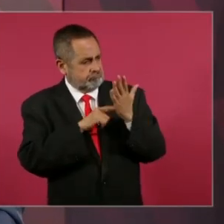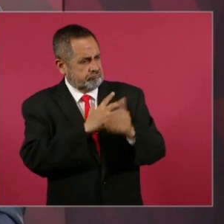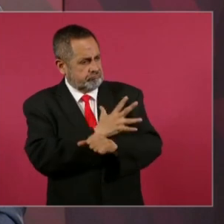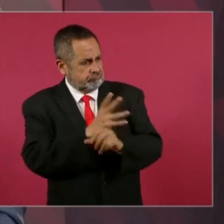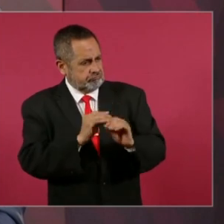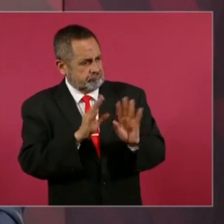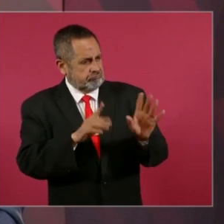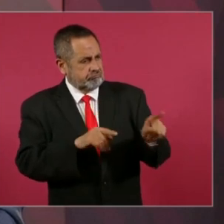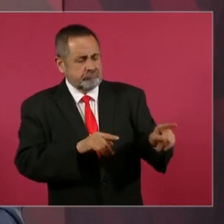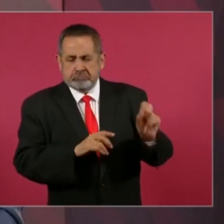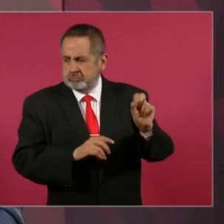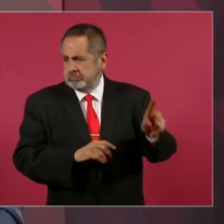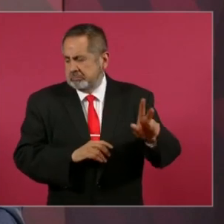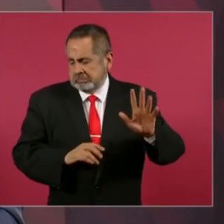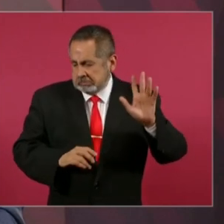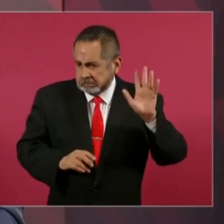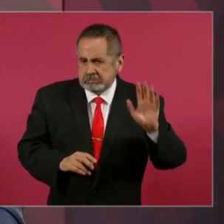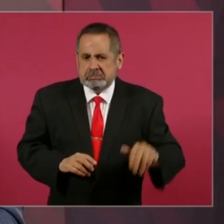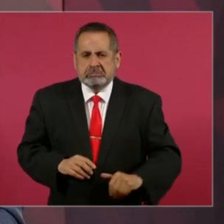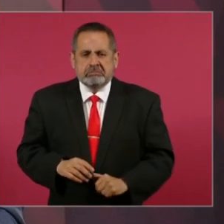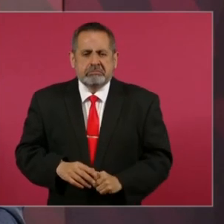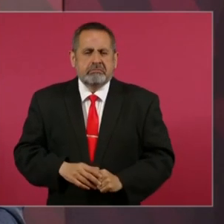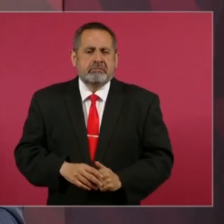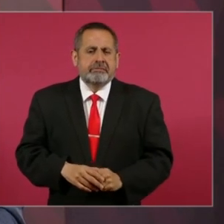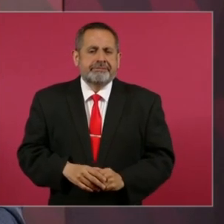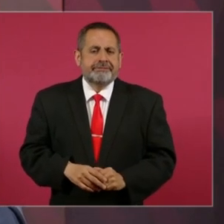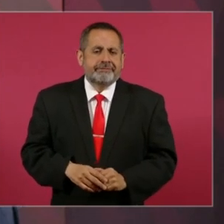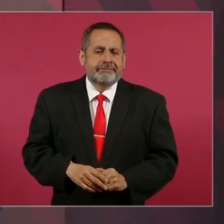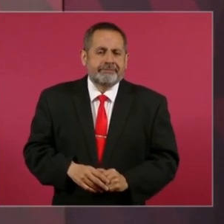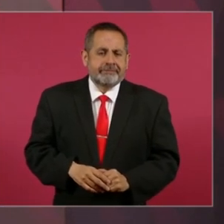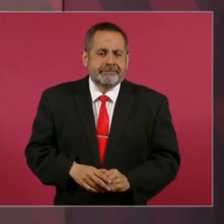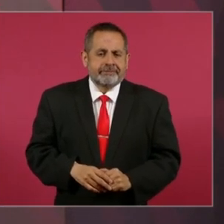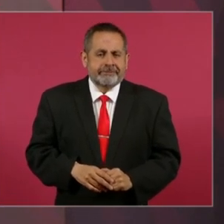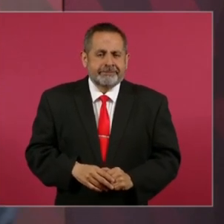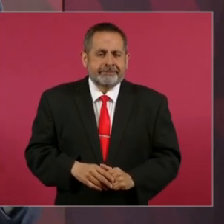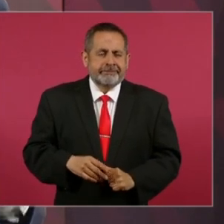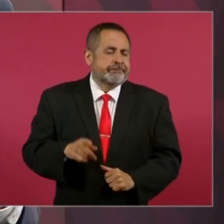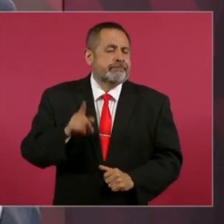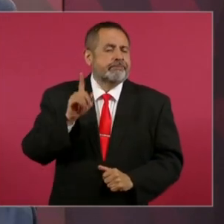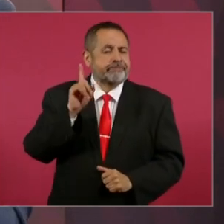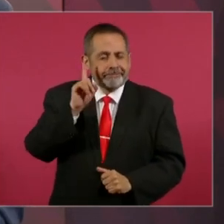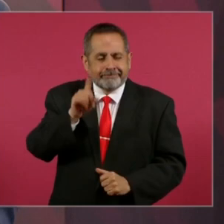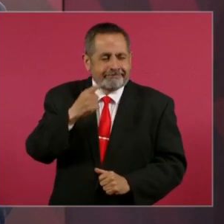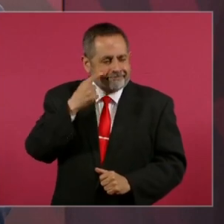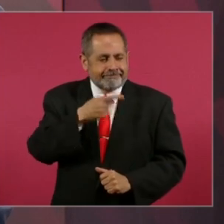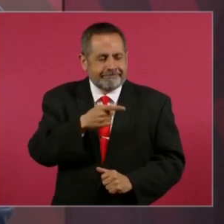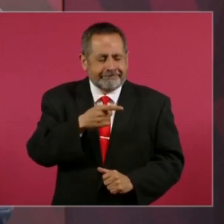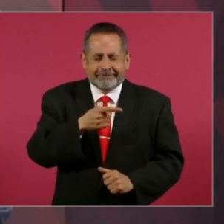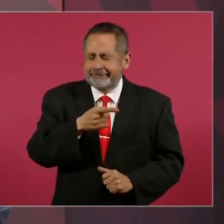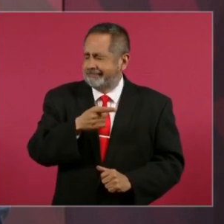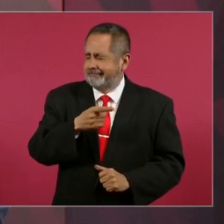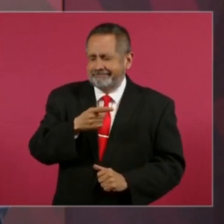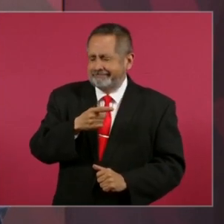con todo. Lo que me parece